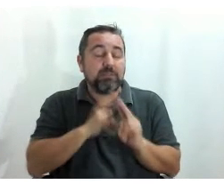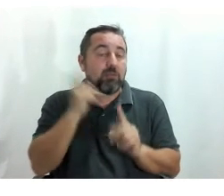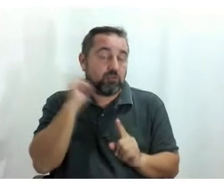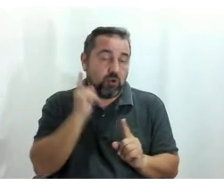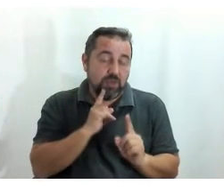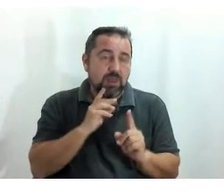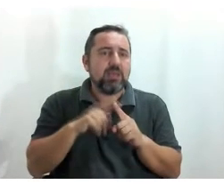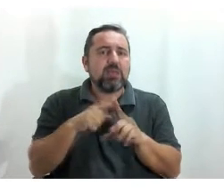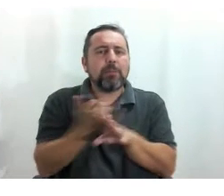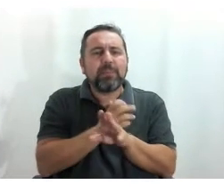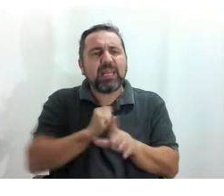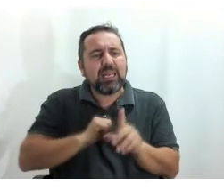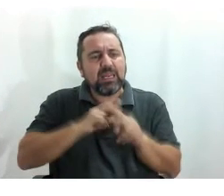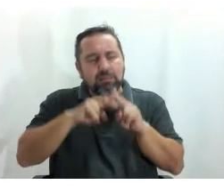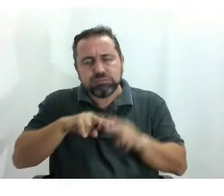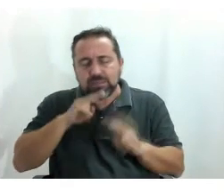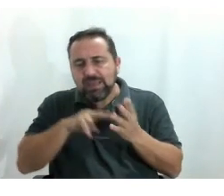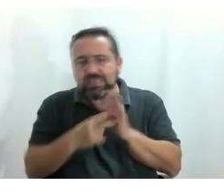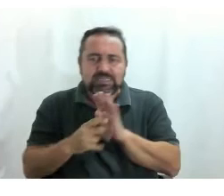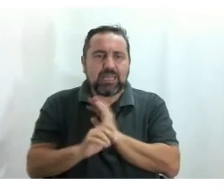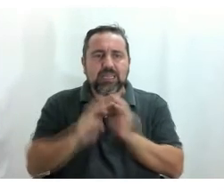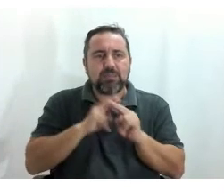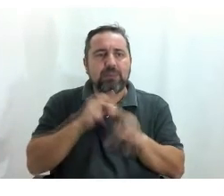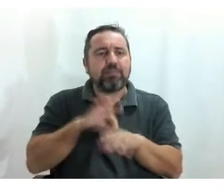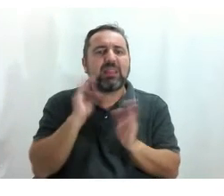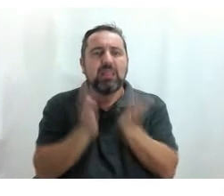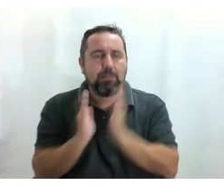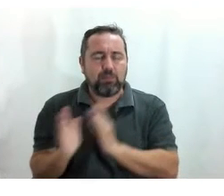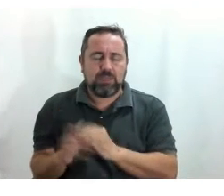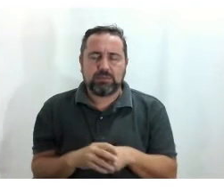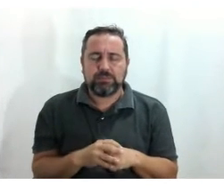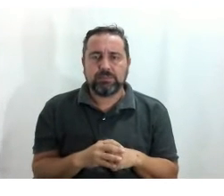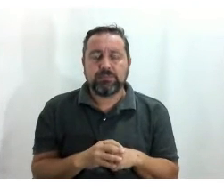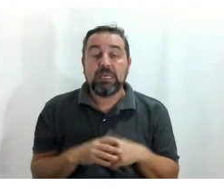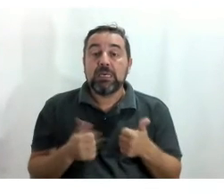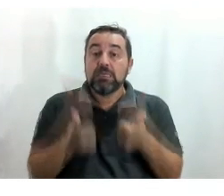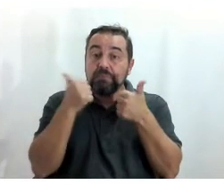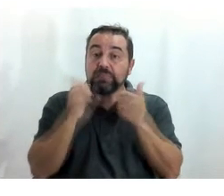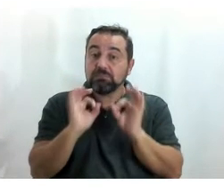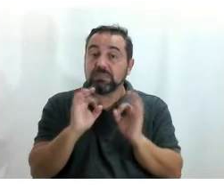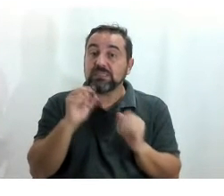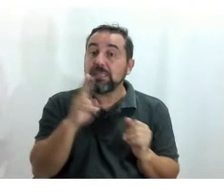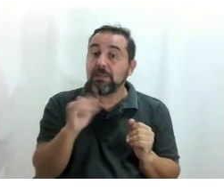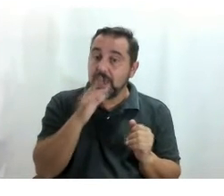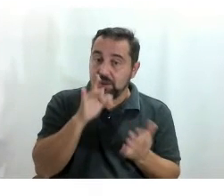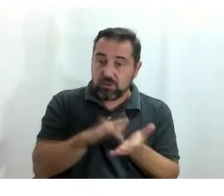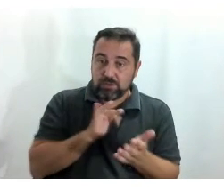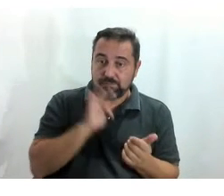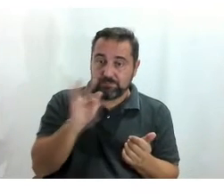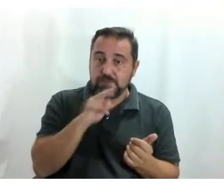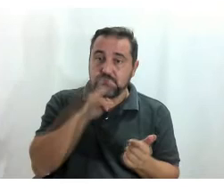validación preclínica de nuevas estrategias terapéuticas. Sin más, Silvia, tienes la